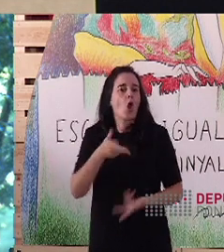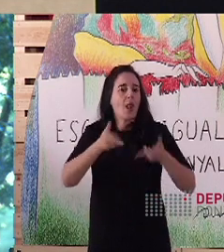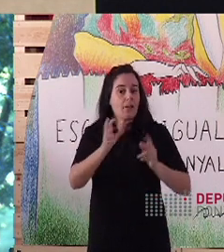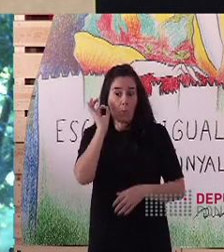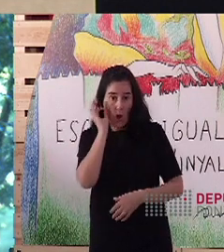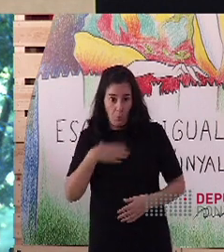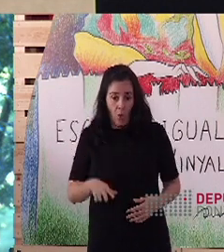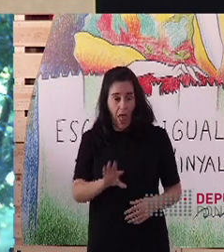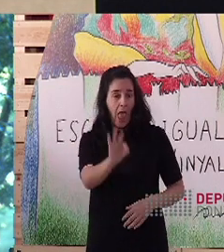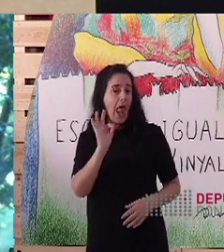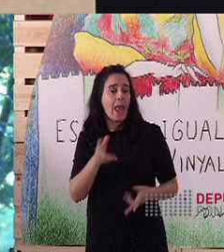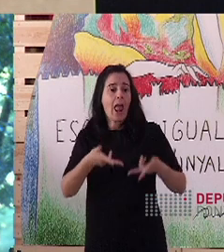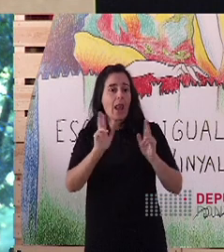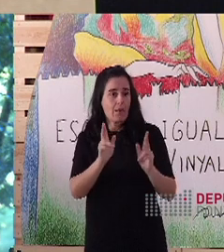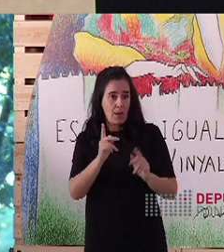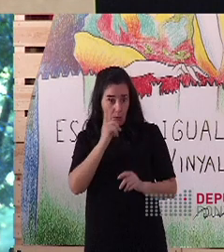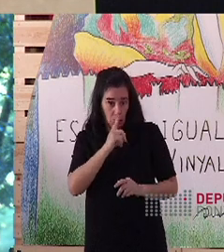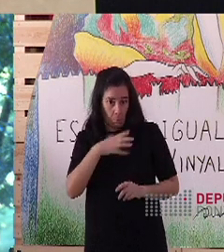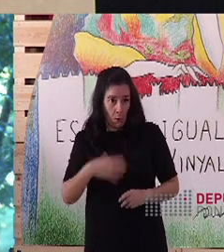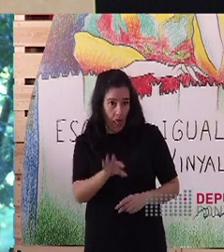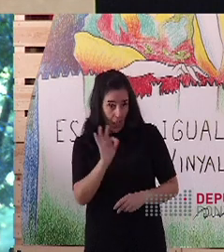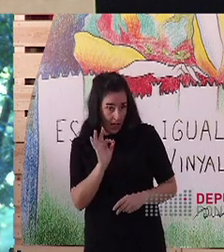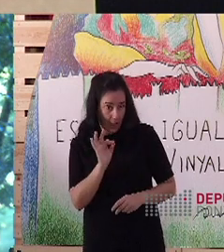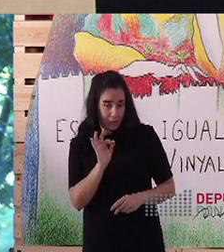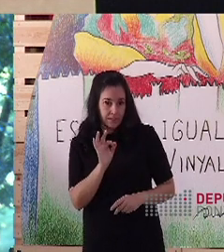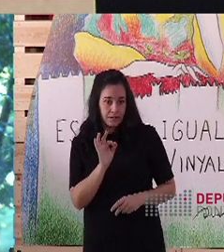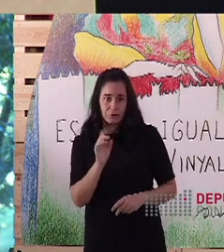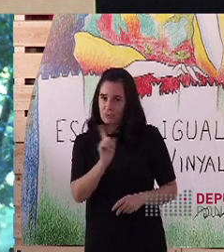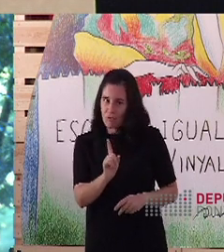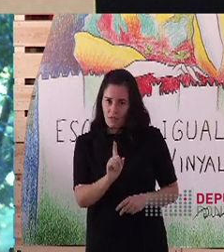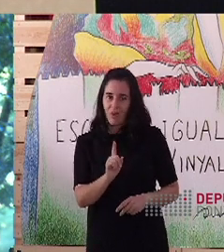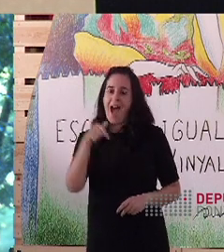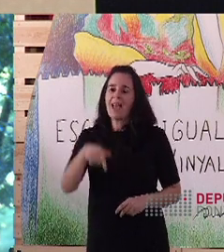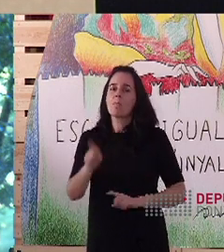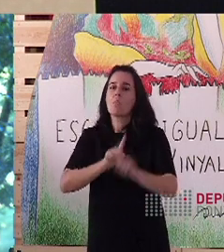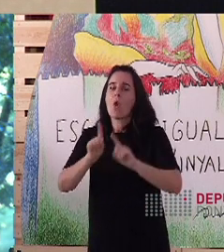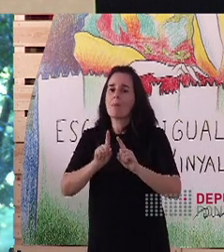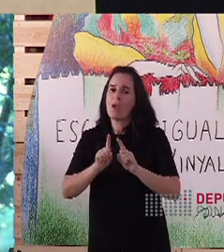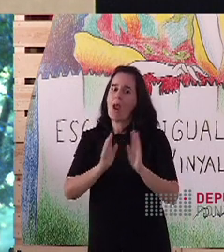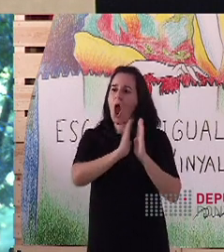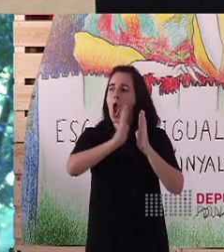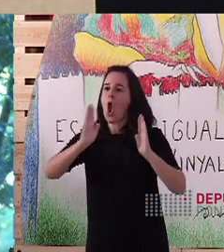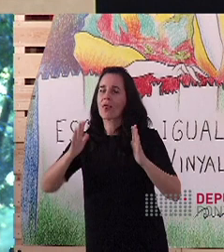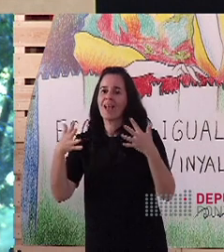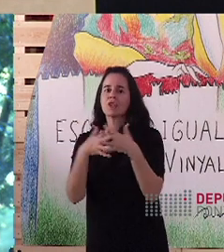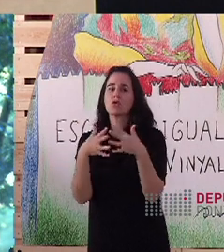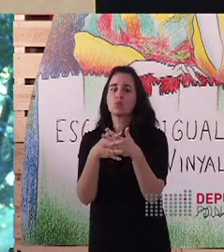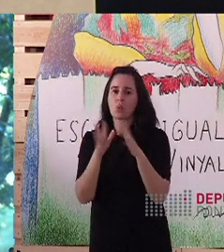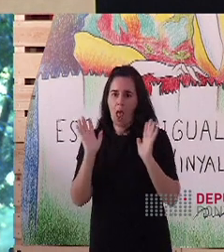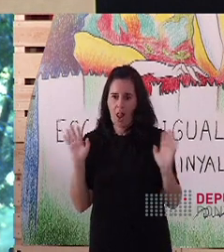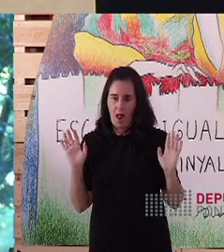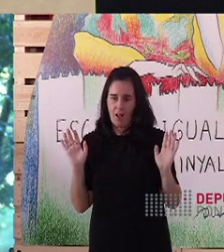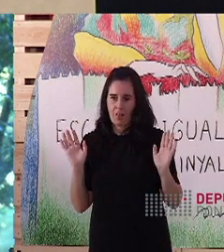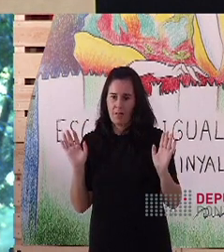las mujeres que están en prostitución. Hay un problema de orden estructural. Y este problema de orden